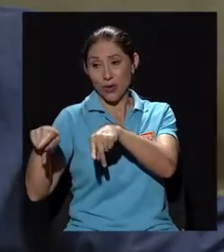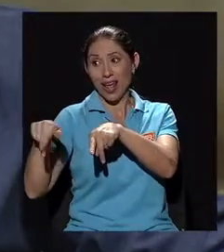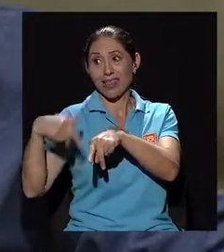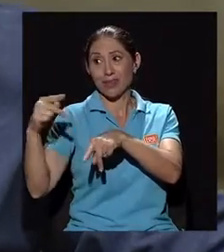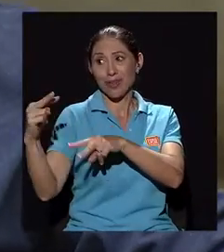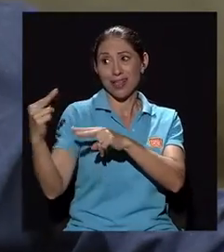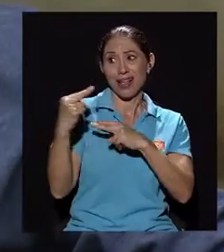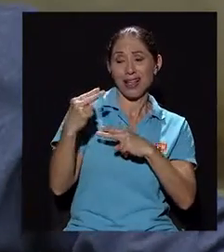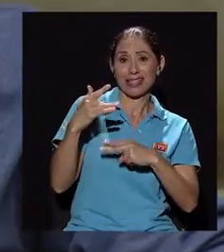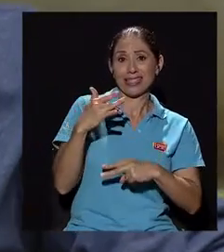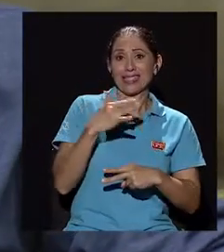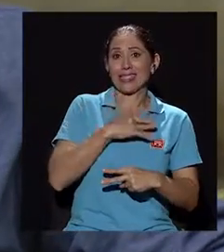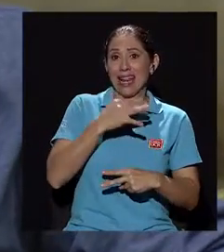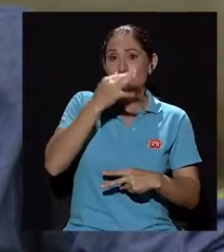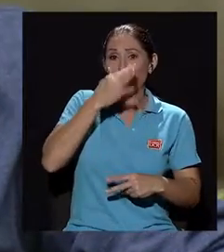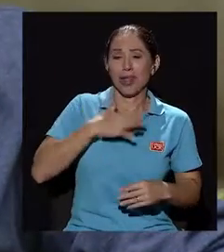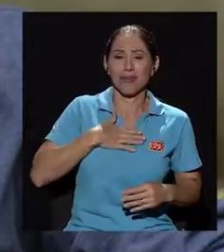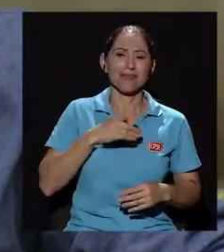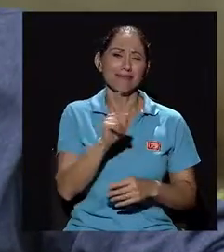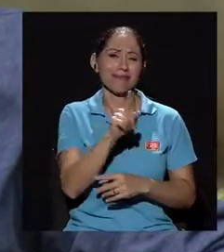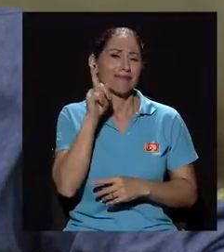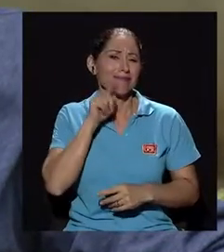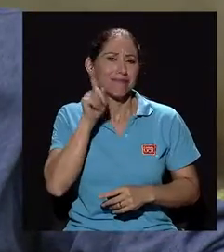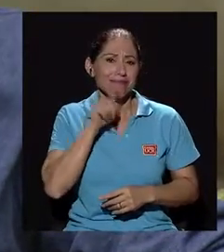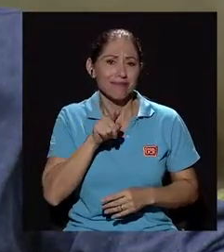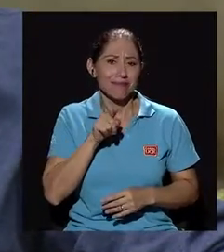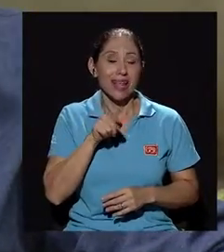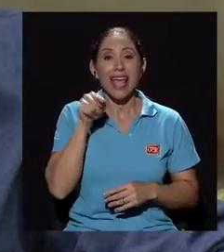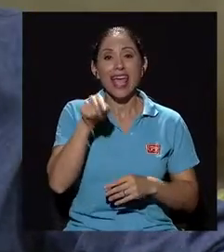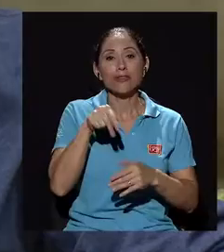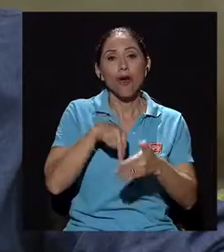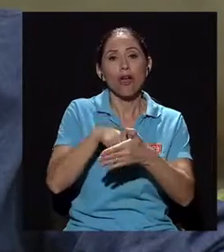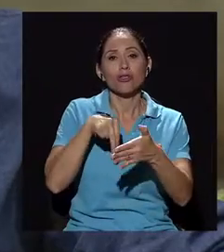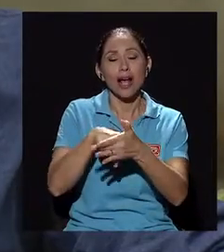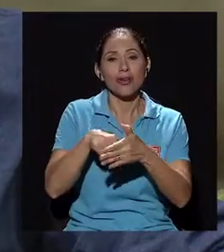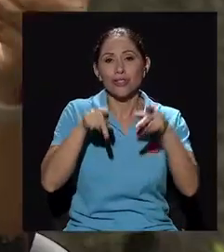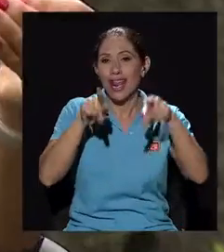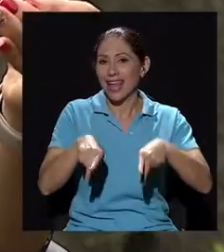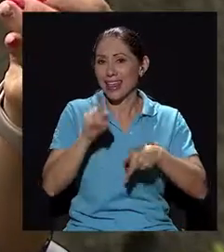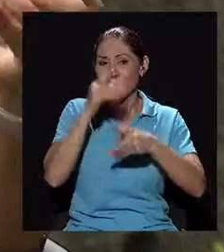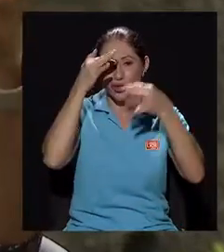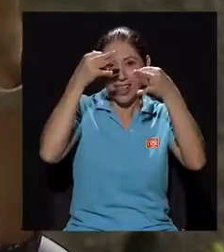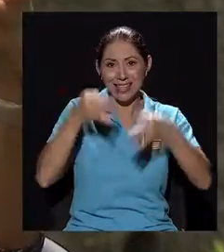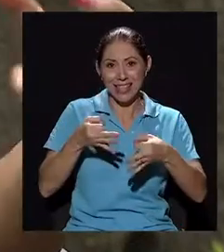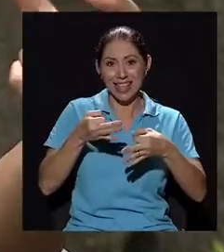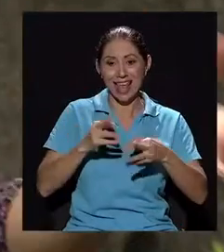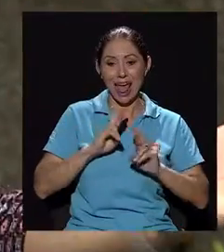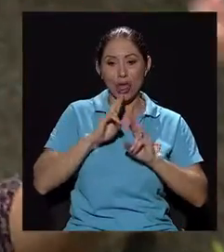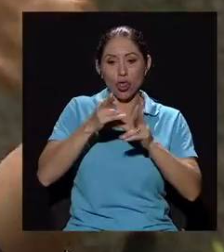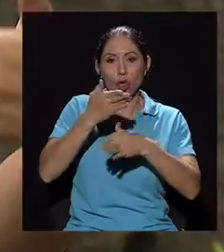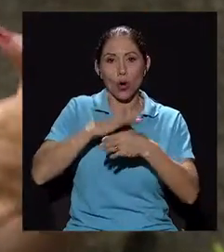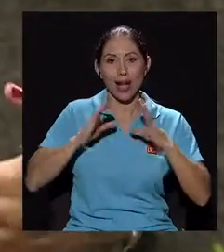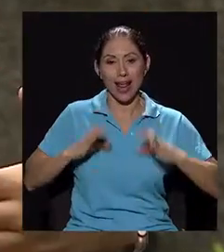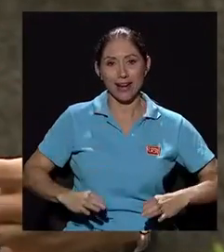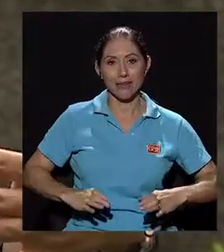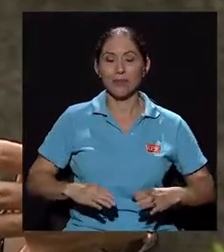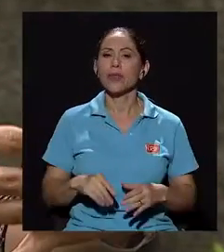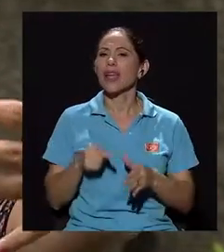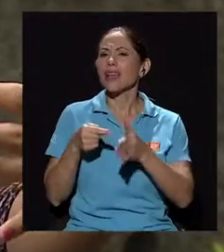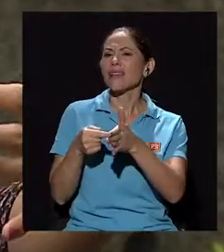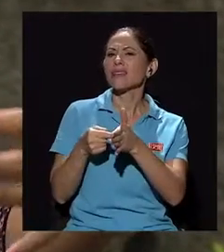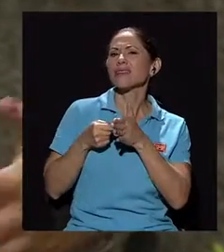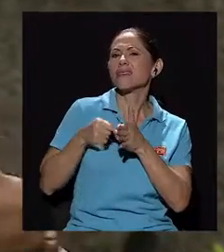son los principales obstáculos para que la gente se decida a donar, ¿verdad? Uh-huh. O sea, ¿cuáles son los requerimientos para que los órganos se puedan rescatar?